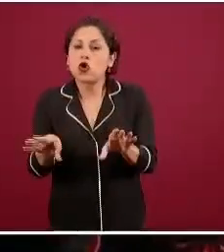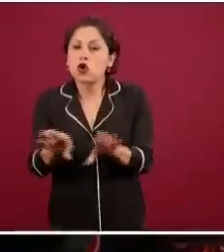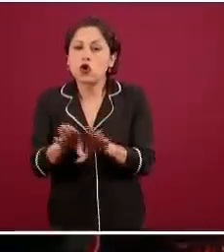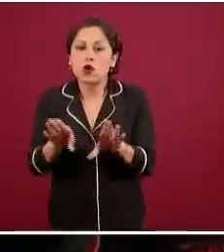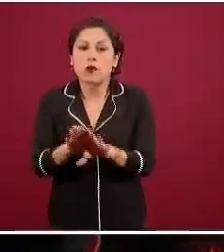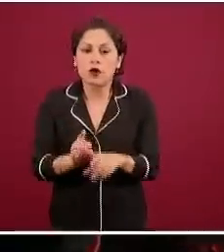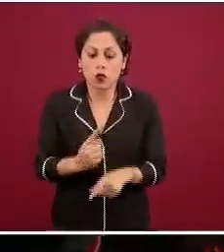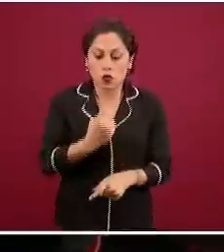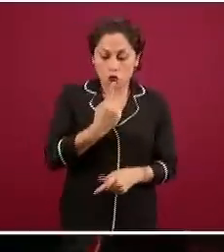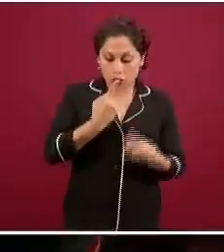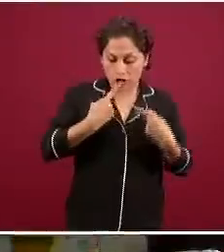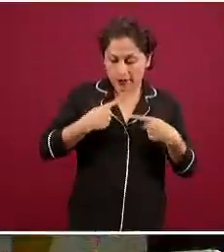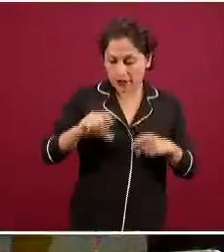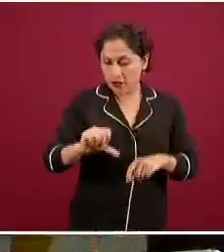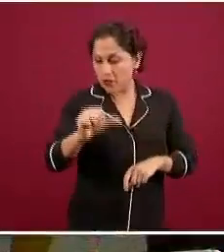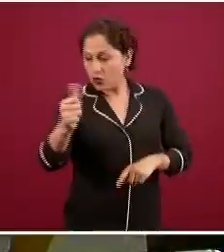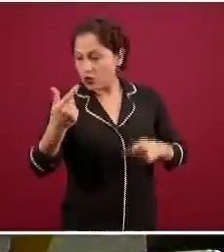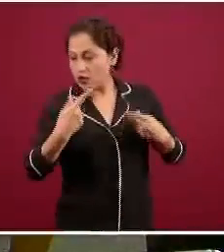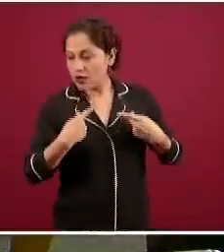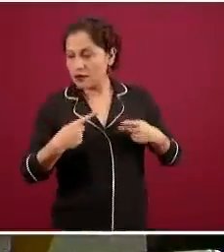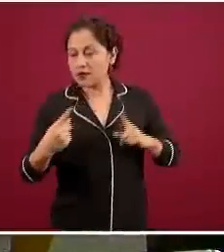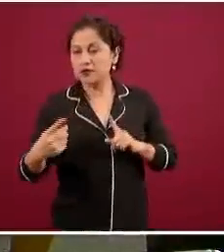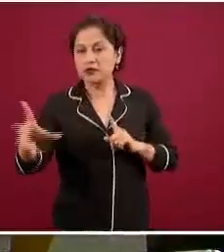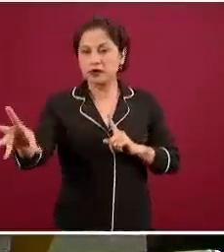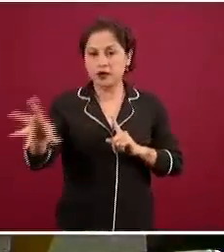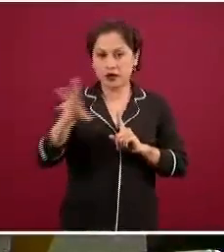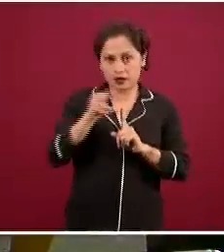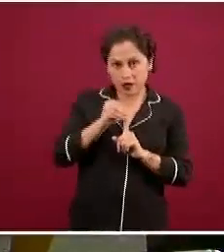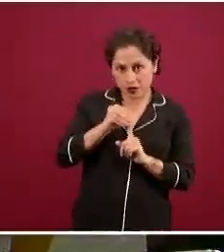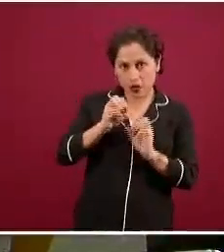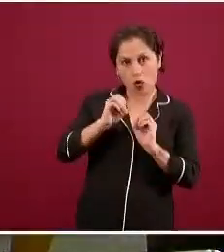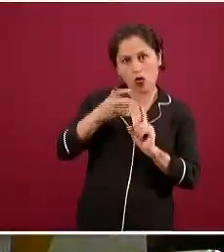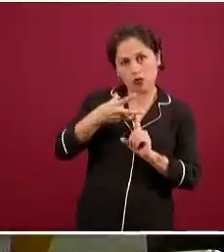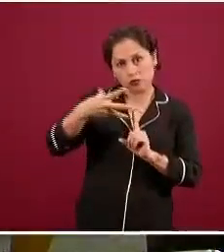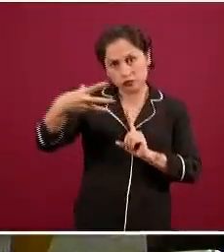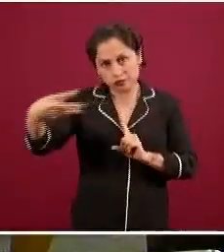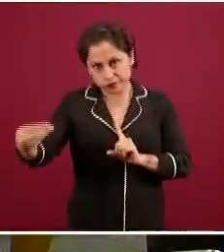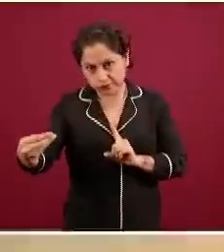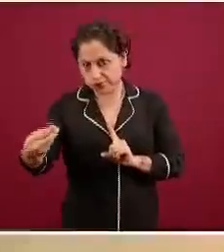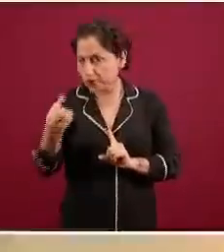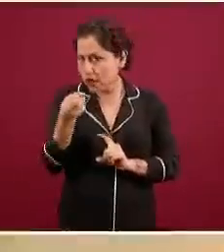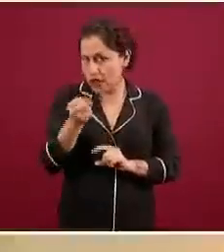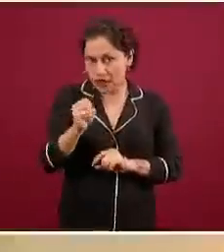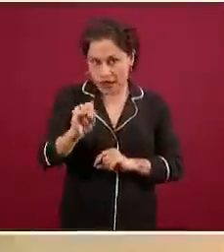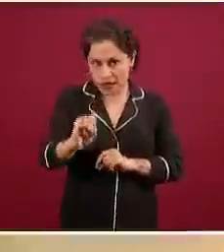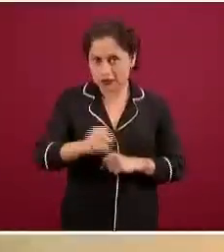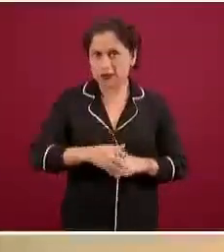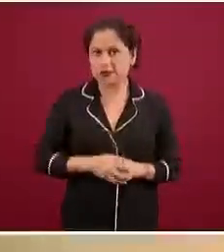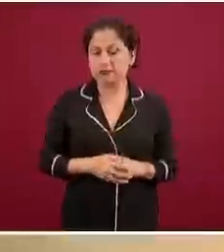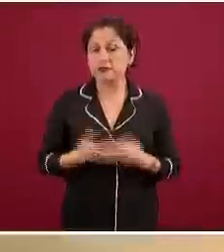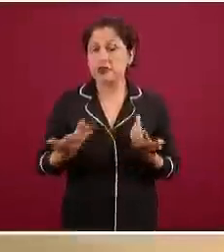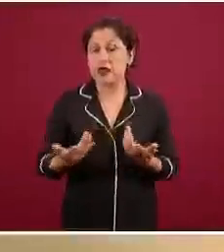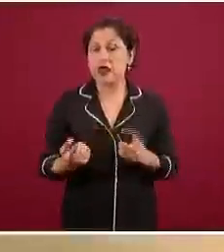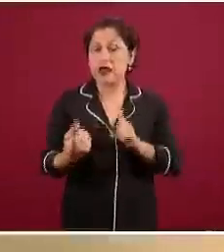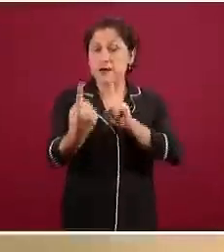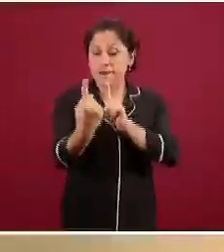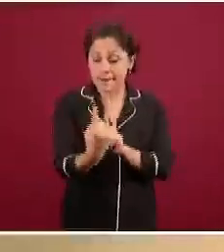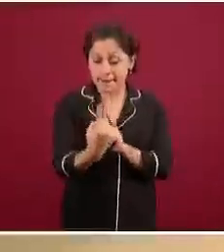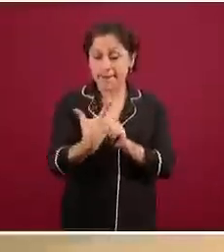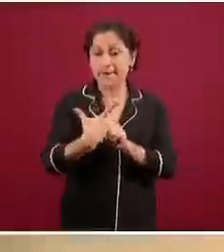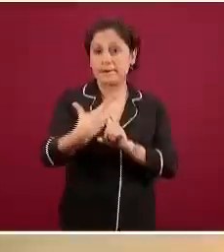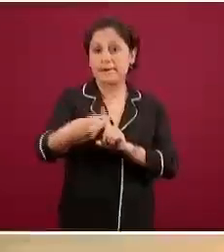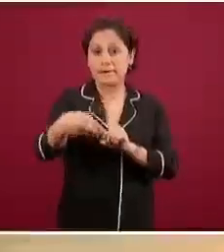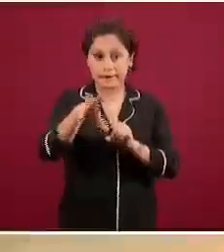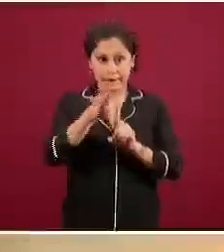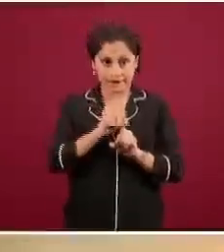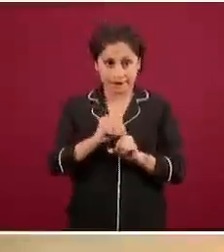persona a persona, porque hemos detectado que sigue habiendo confusión sobre qué quiere decir el mecanismo de transmisión persona a persona. Entonces,